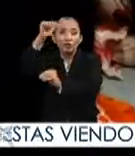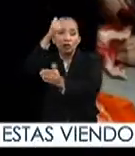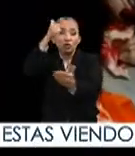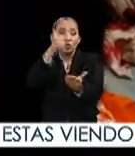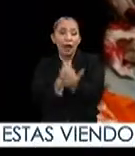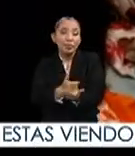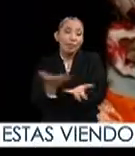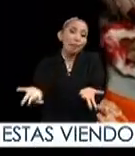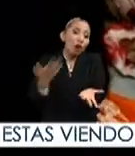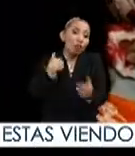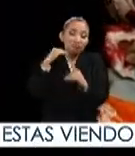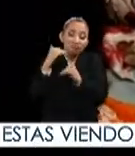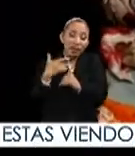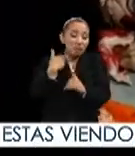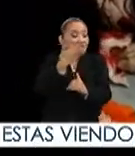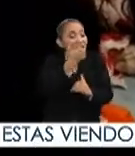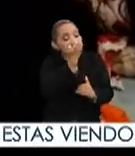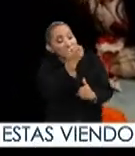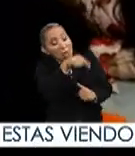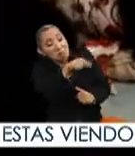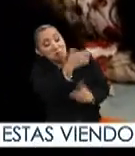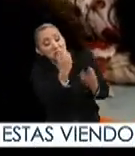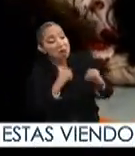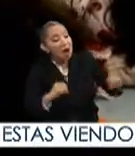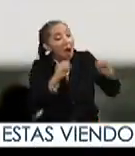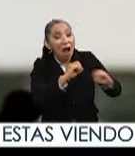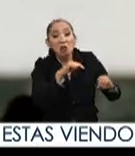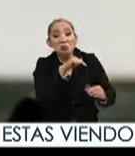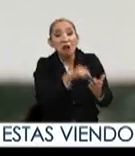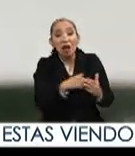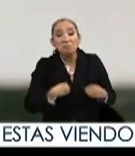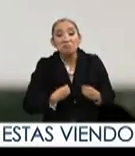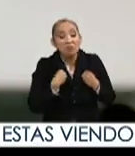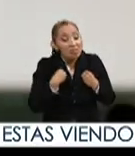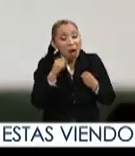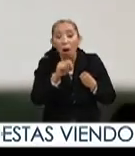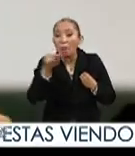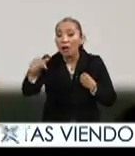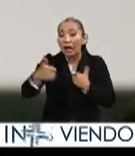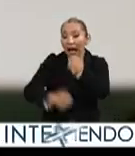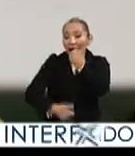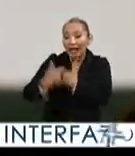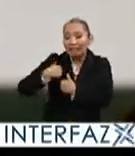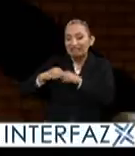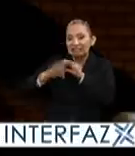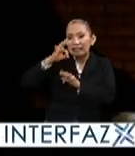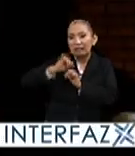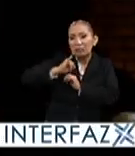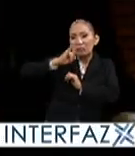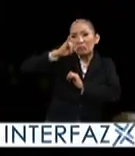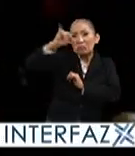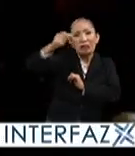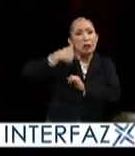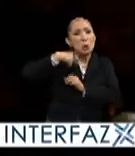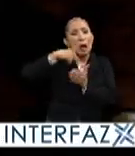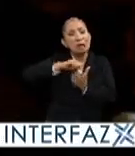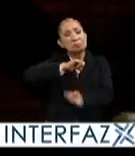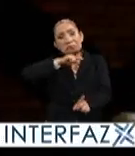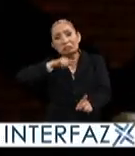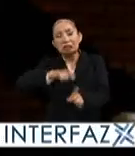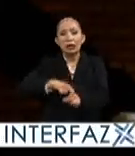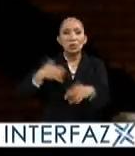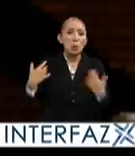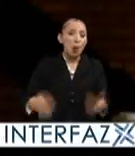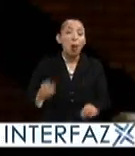ciudad, ya sea por la limitada oferta educativa que existe en nuestro lugar de origen, o porque la carrera que elegimos solo se imparte en sitios